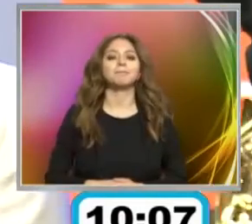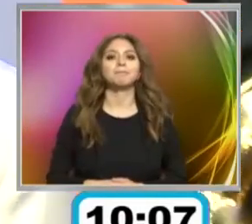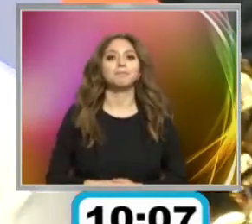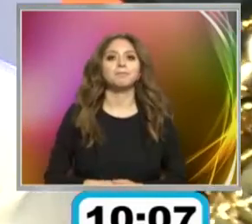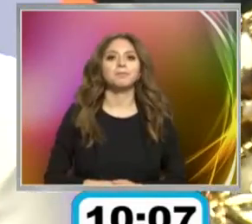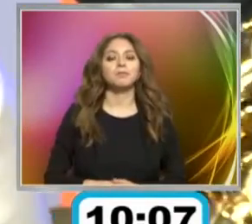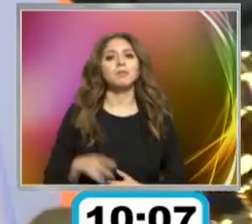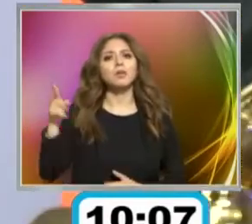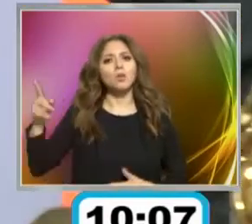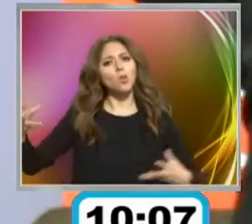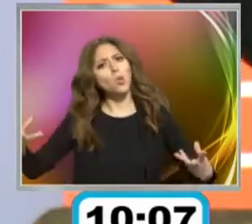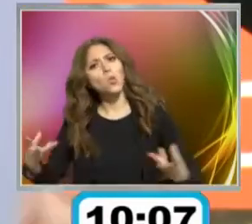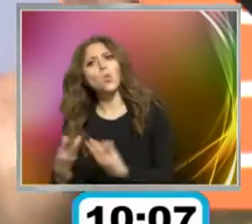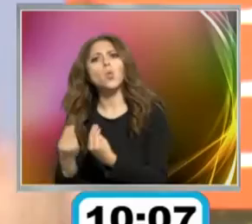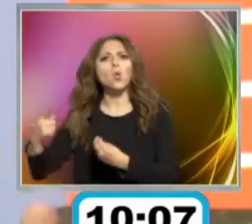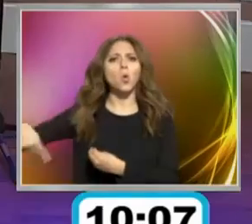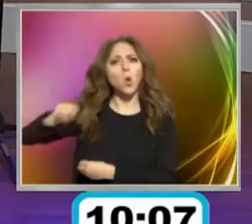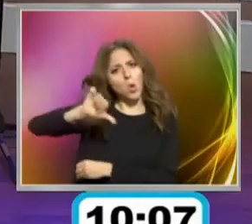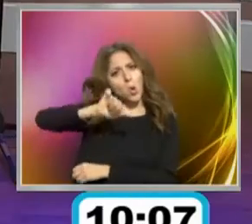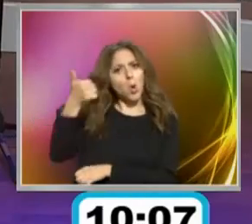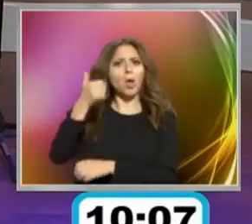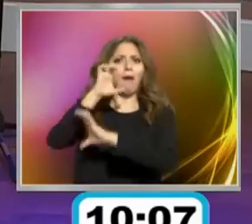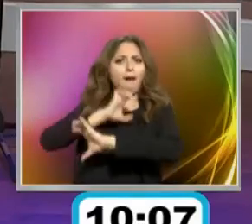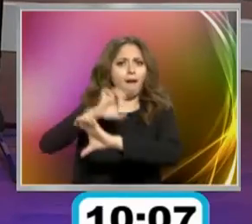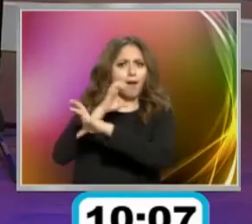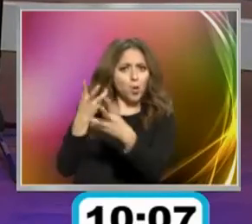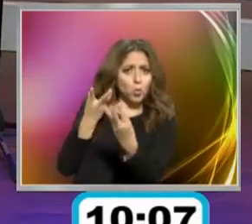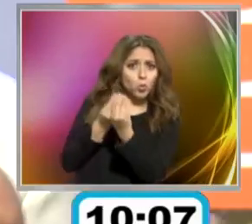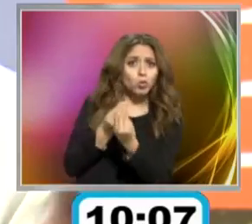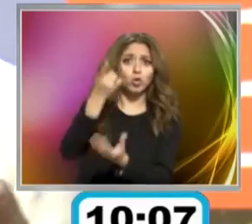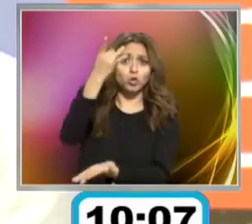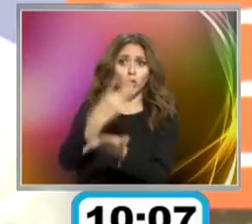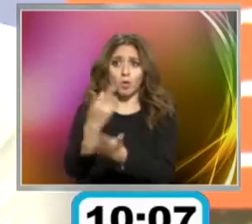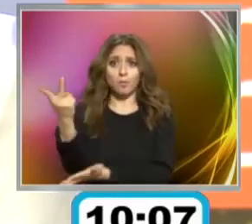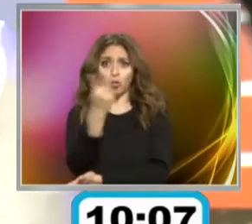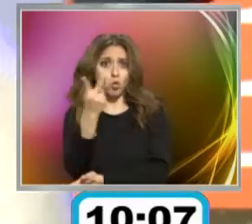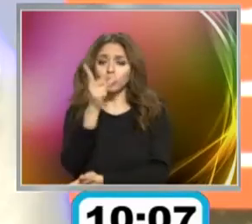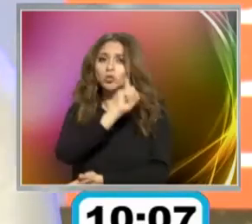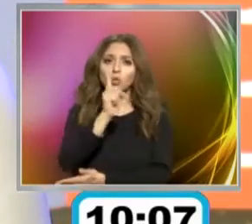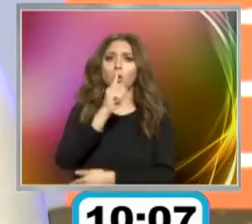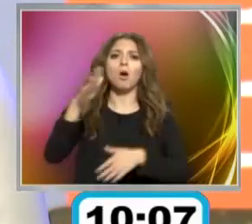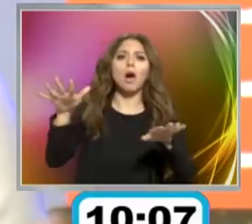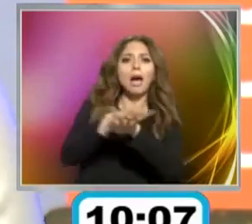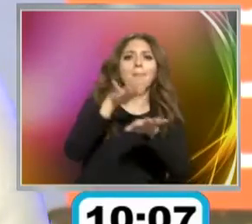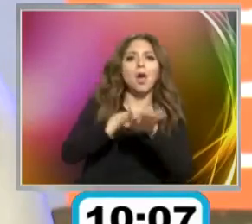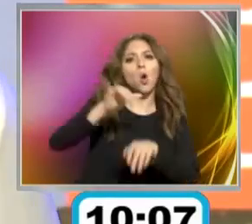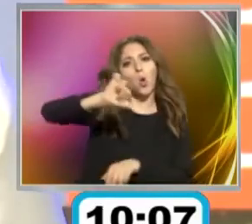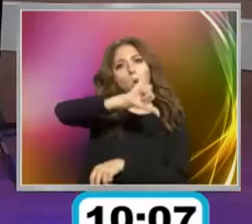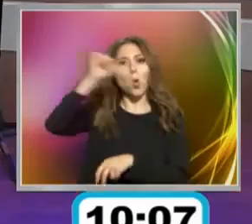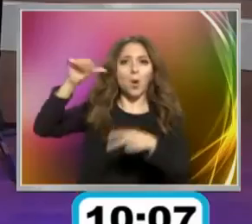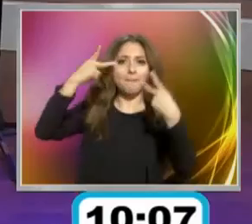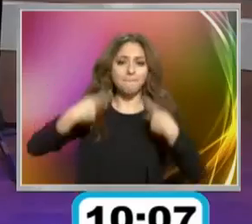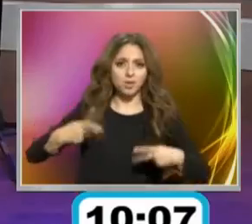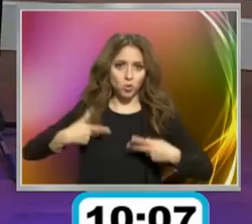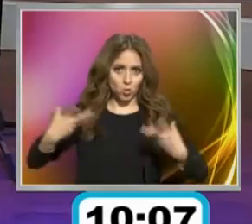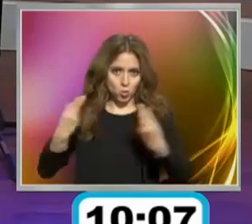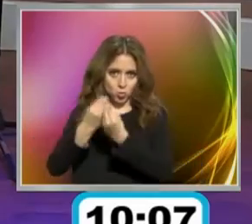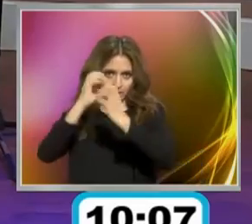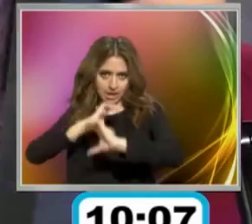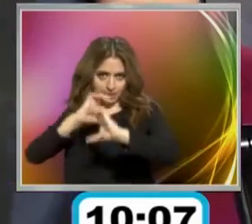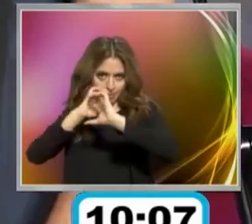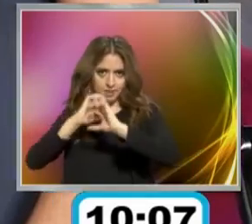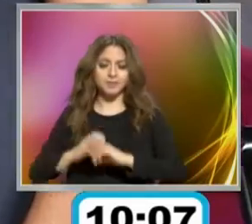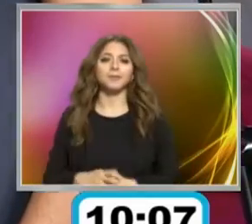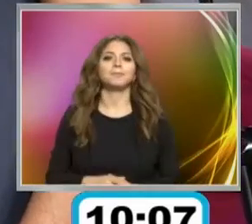la colaboración de otros artistas. Ustedes también no se han quedado solamente haciendo su música, pero creciendo, evolucionando con otros. Pues sí,